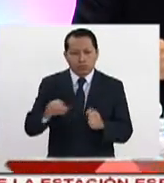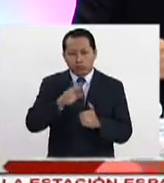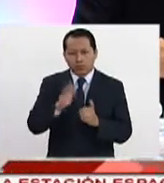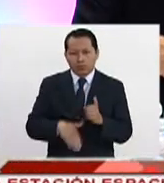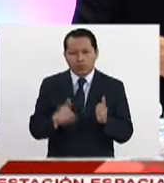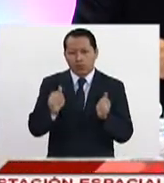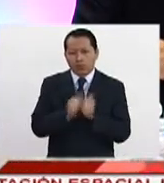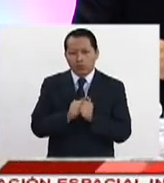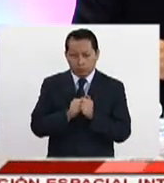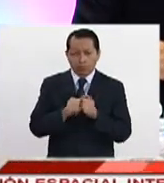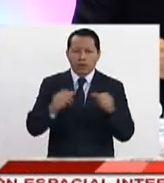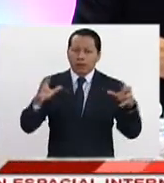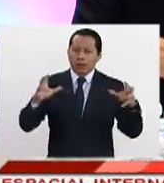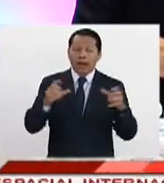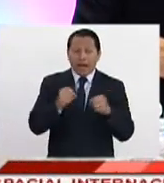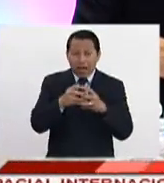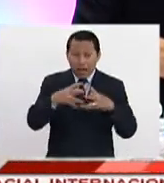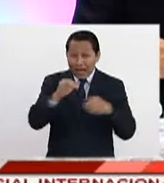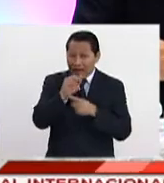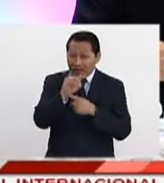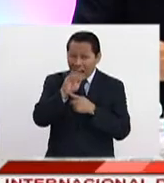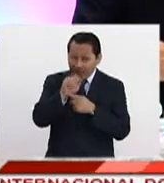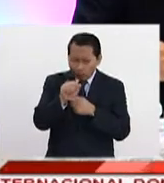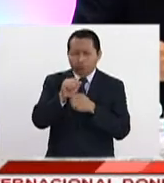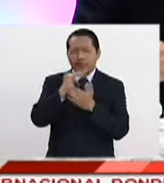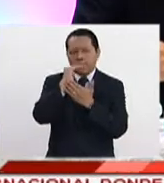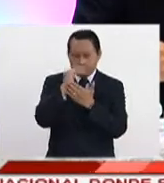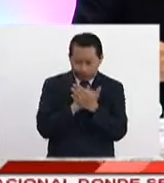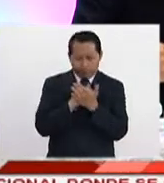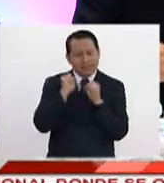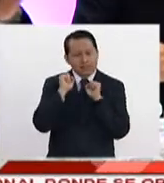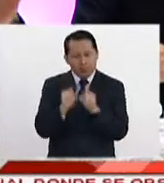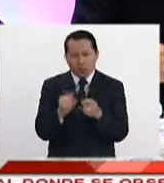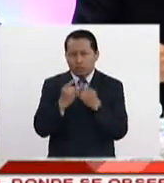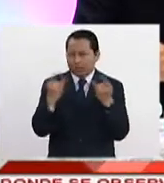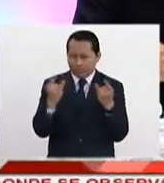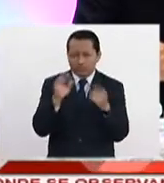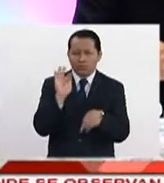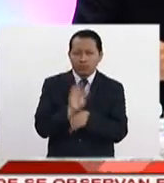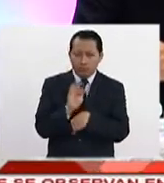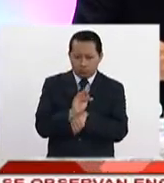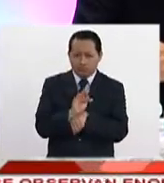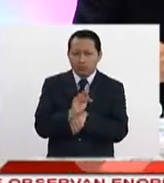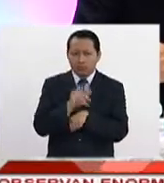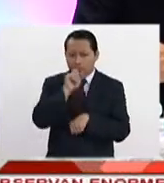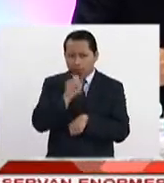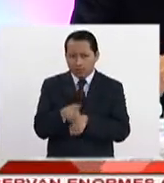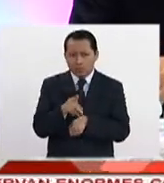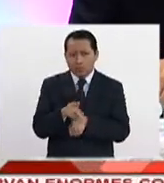una de las inflaciones más bajas de la historia, así que en la inflación acumulada.